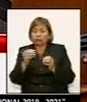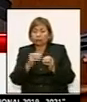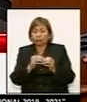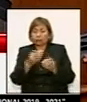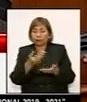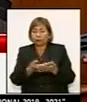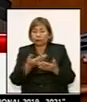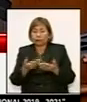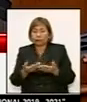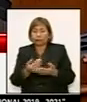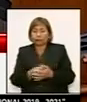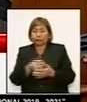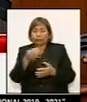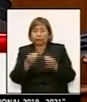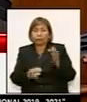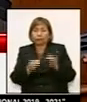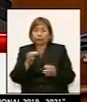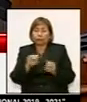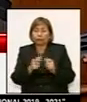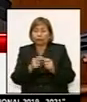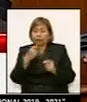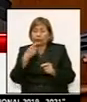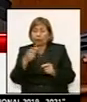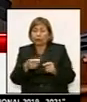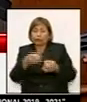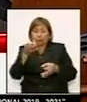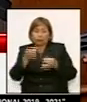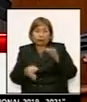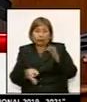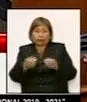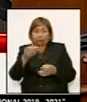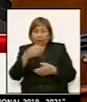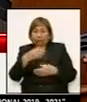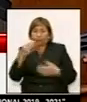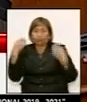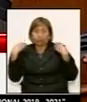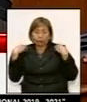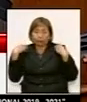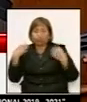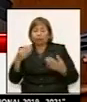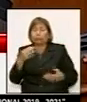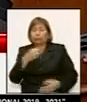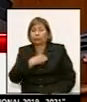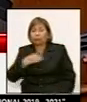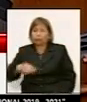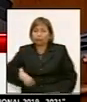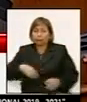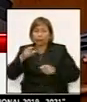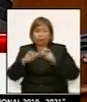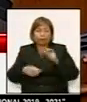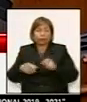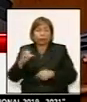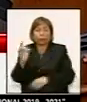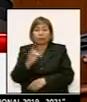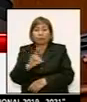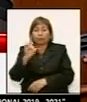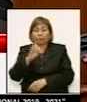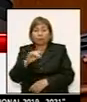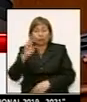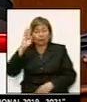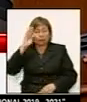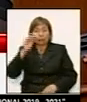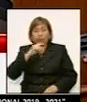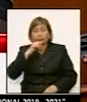para los operadores de justicia, como son el Poder Judicial, el Ministerio Público, los Centros de Emergencia de la Mujer, la